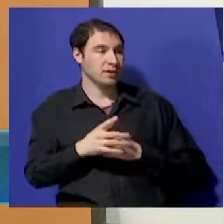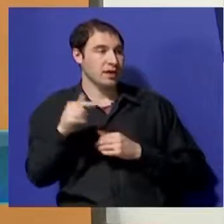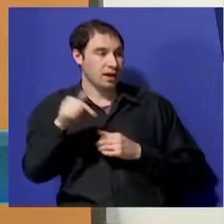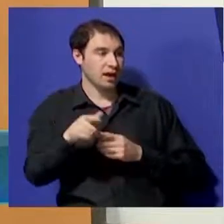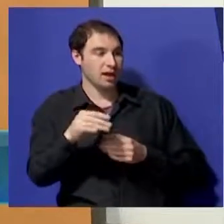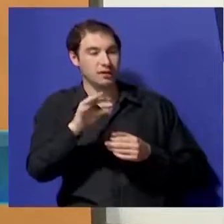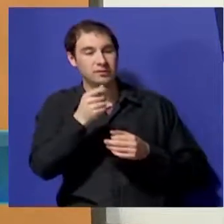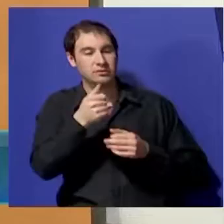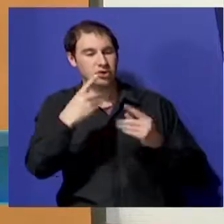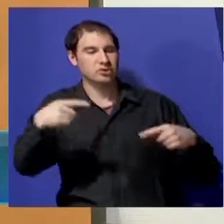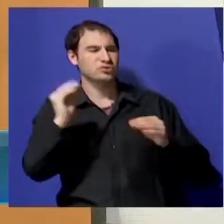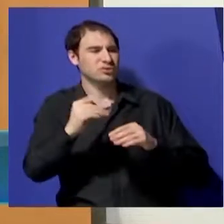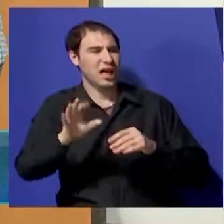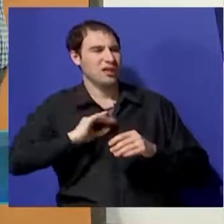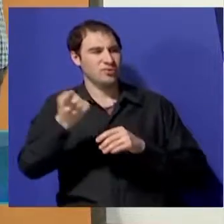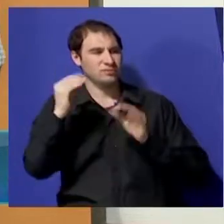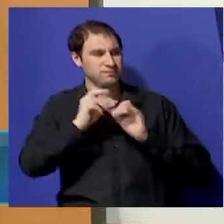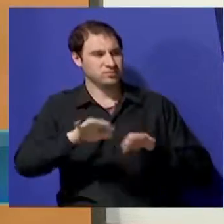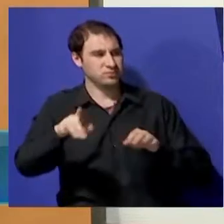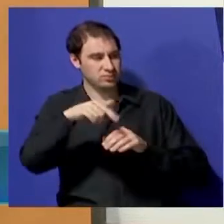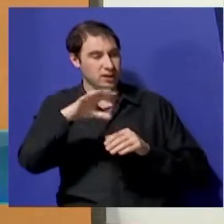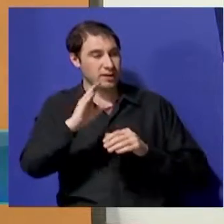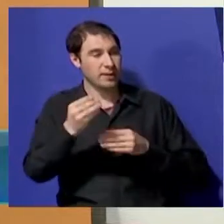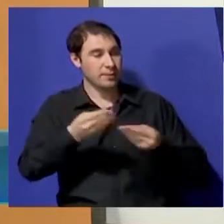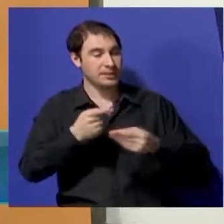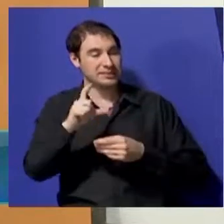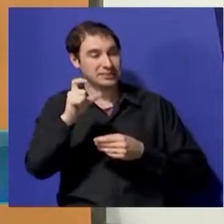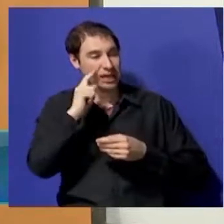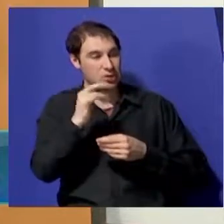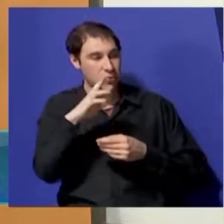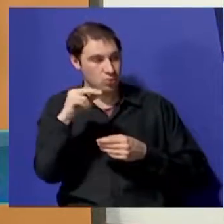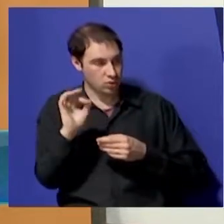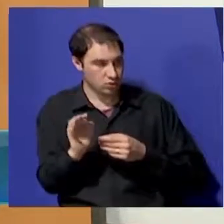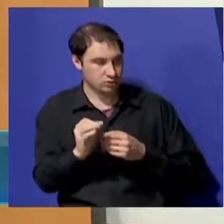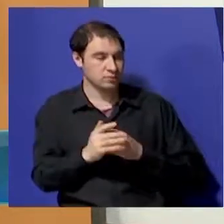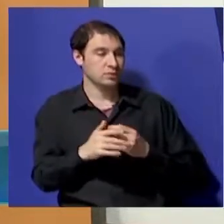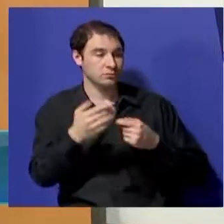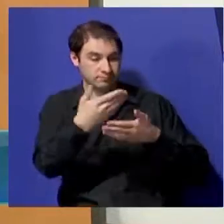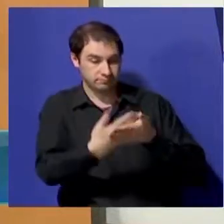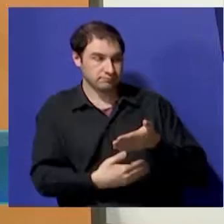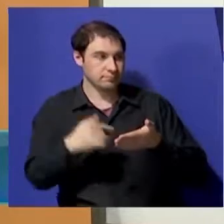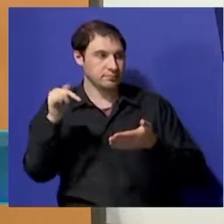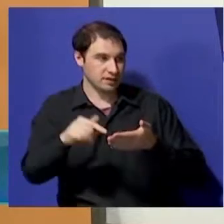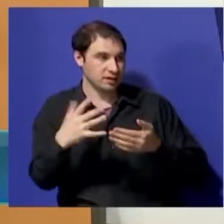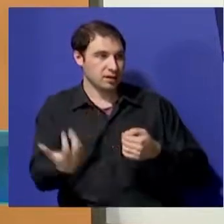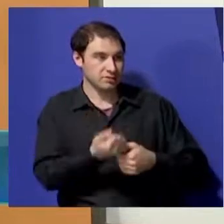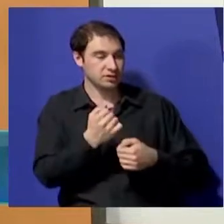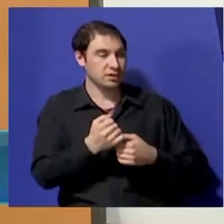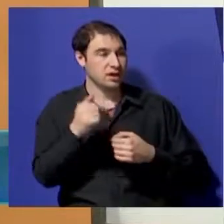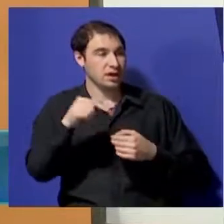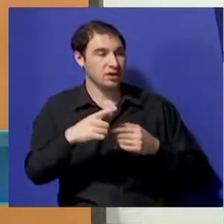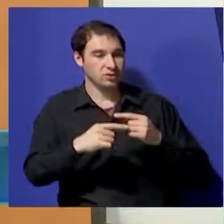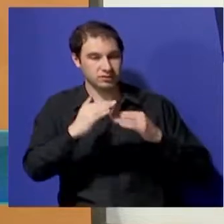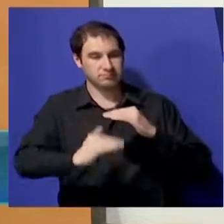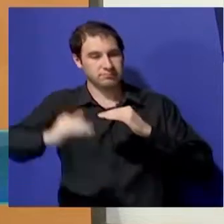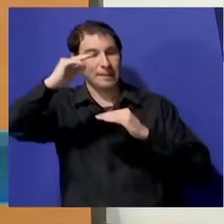produjo el derrame hace un año, allí en la Barrick Gold de solución cianurada, en donde estos estudios detectaron que había niveles más